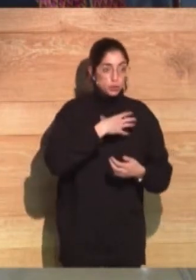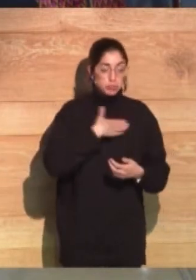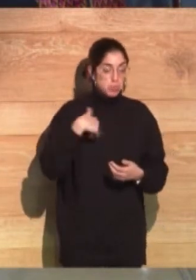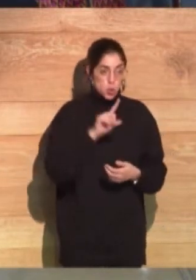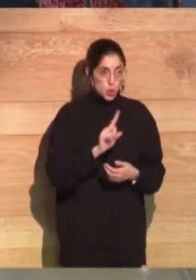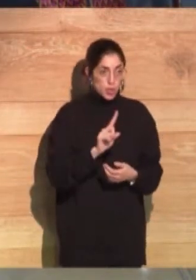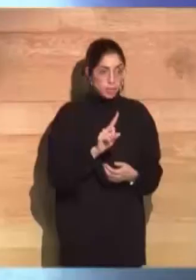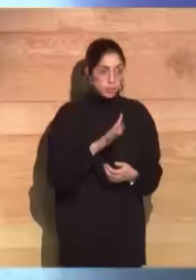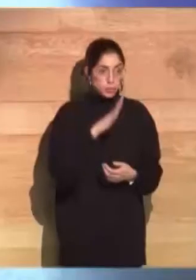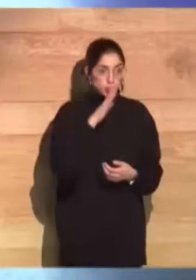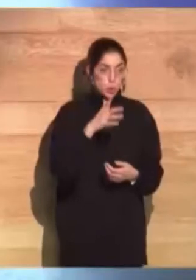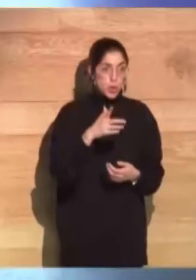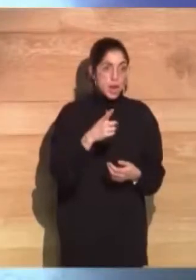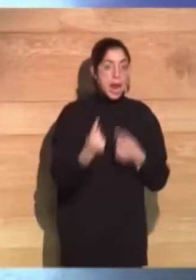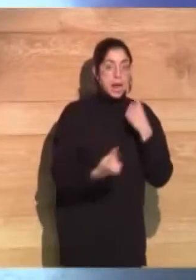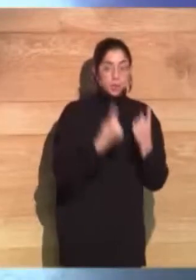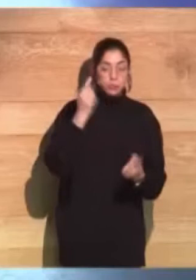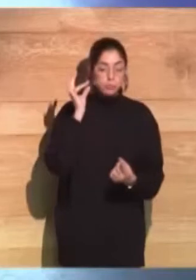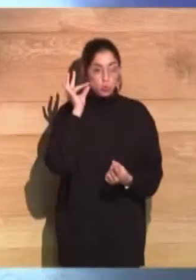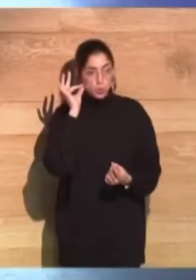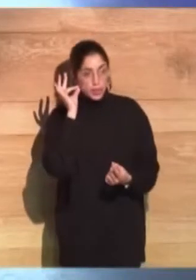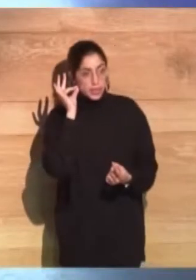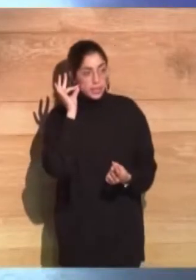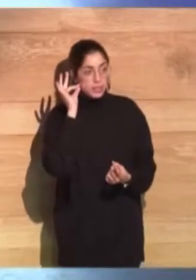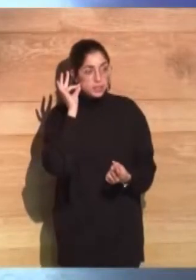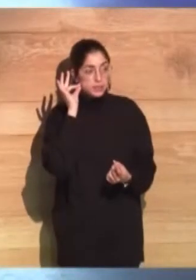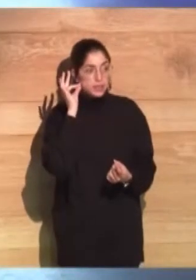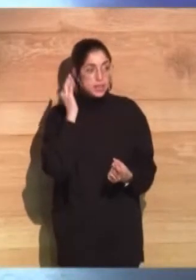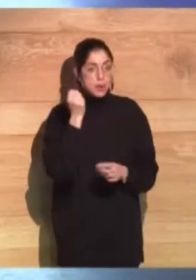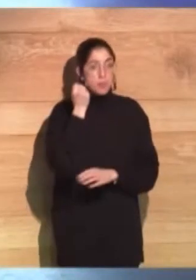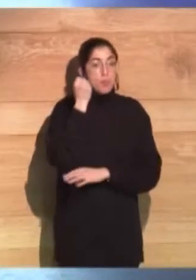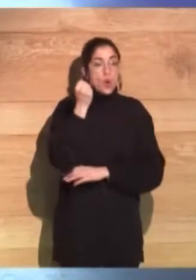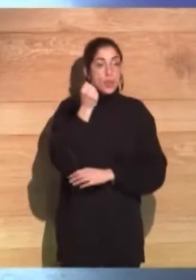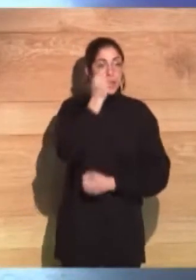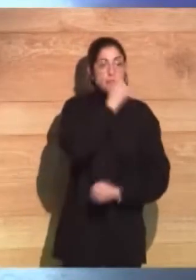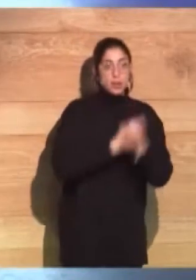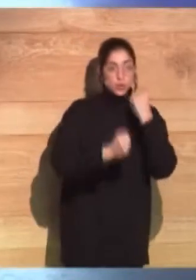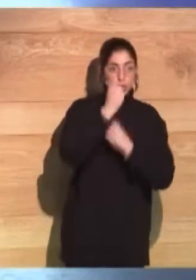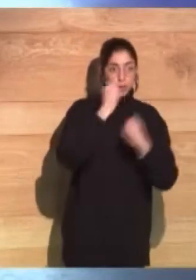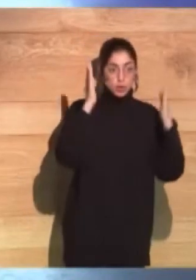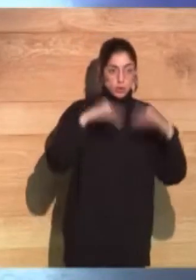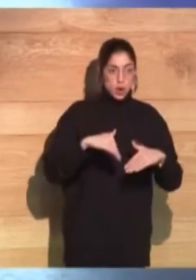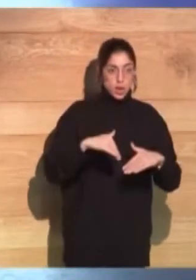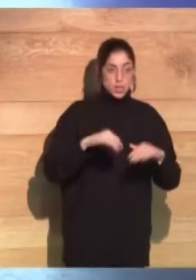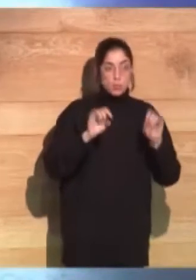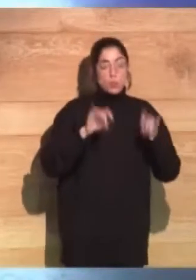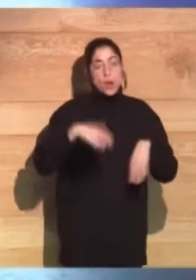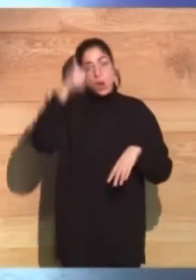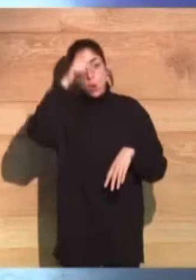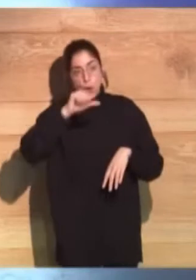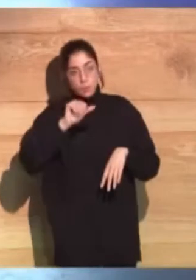Hay mujeres que a lo mejor no tienen este poder económico que tienen los hombres